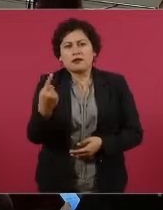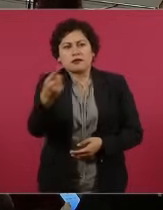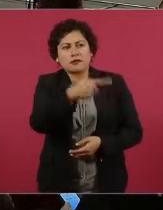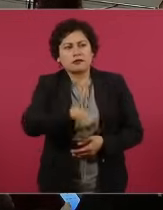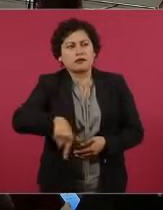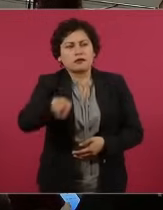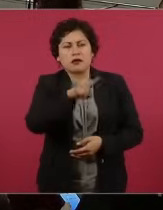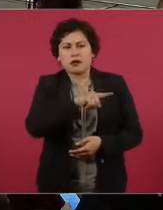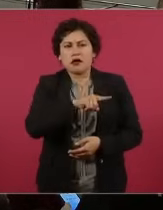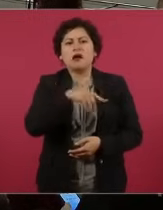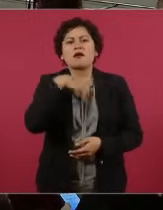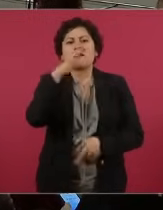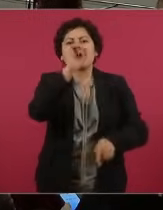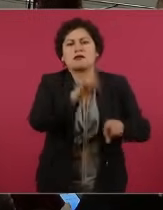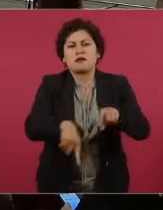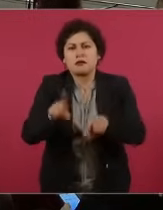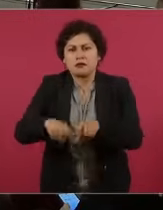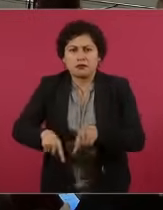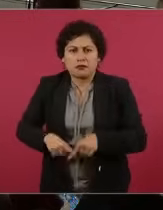Mira, qué cosa.